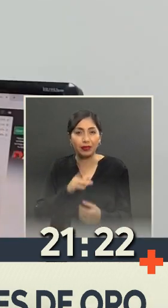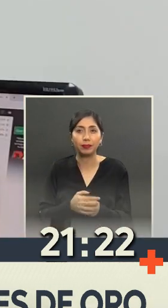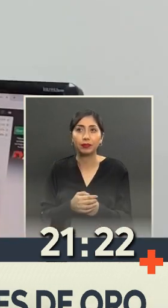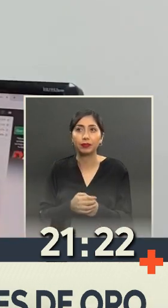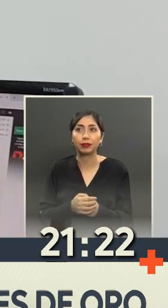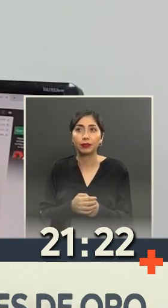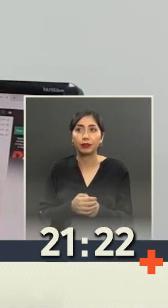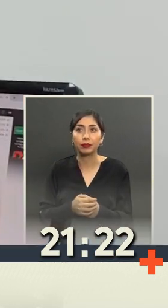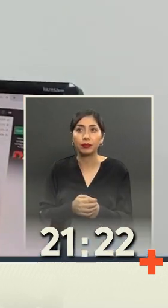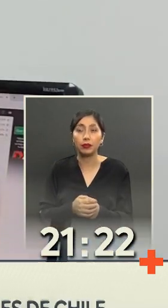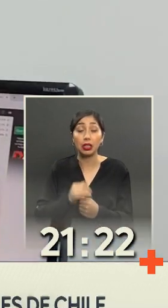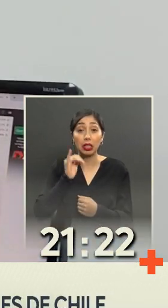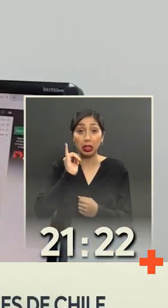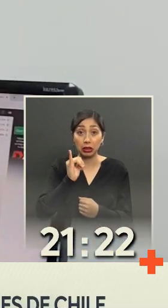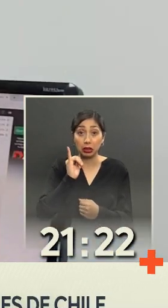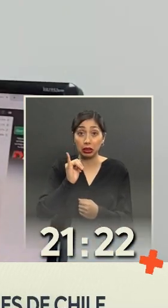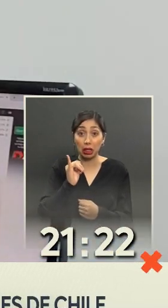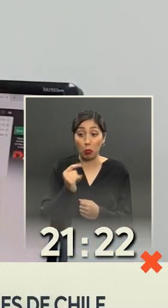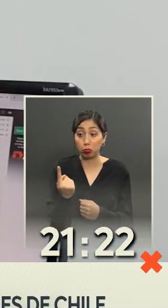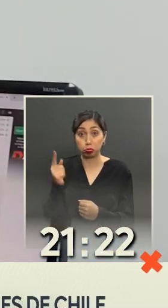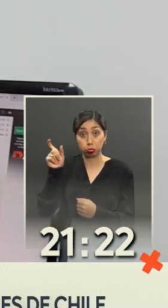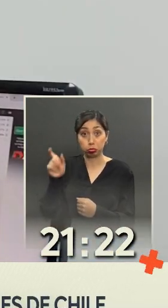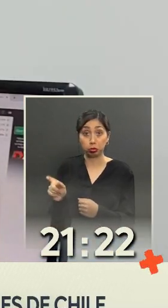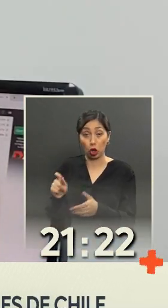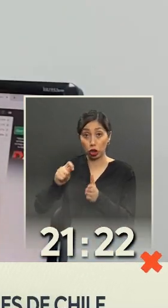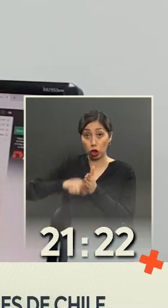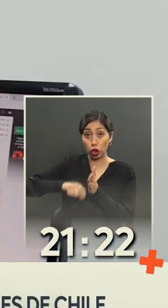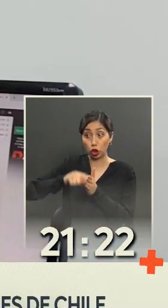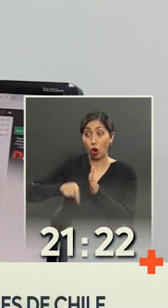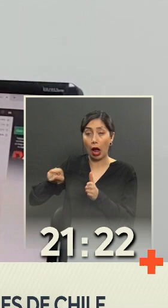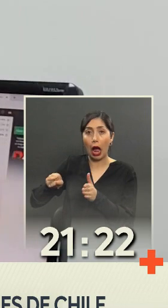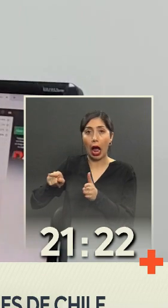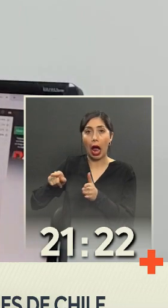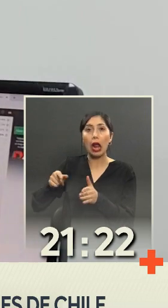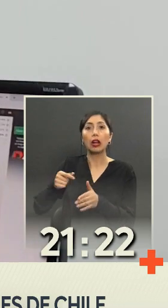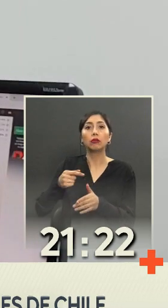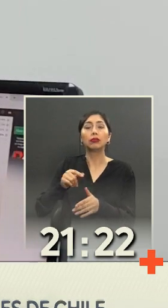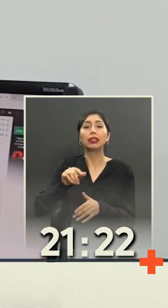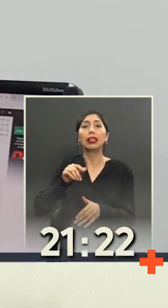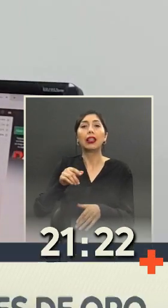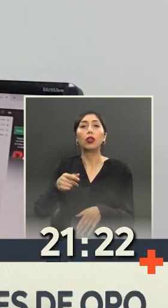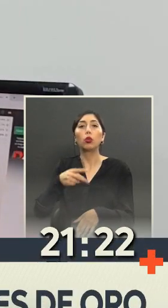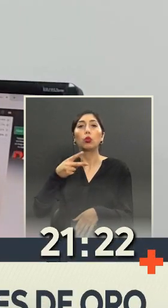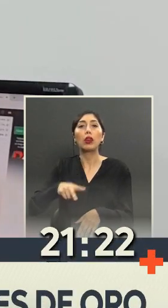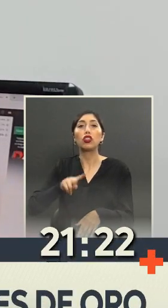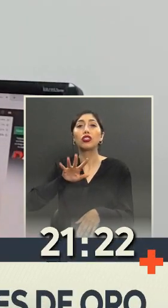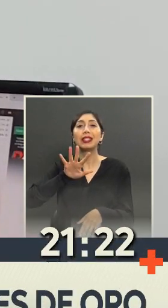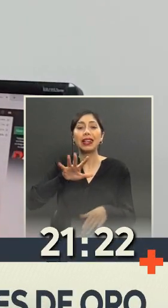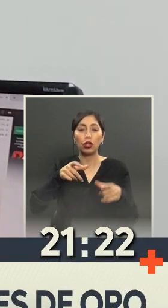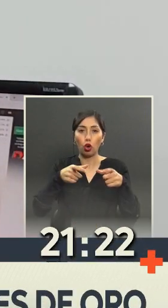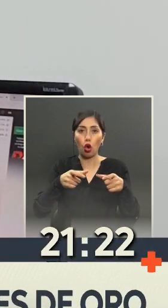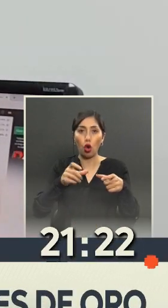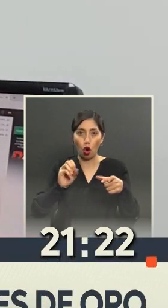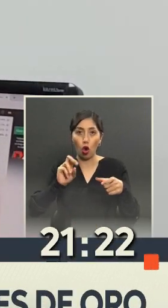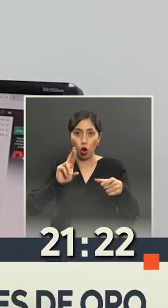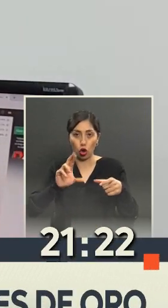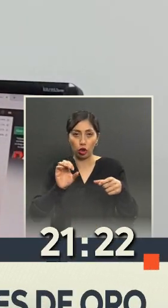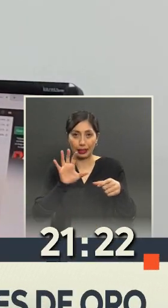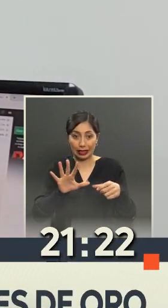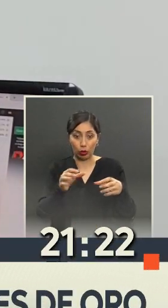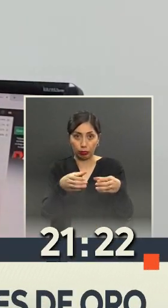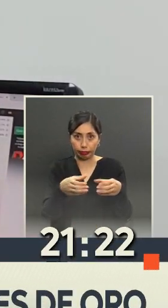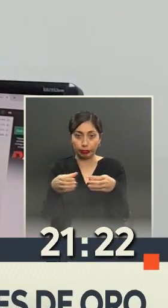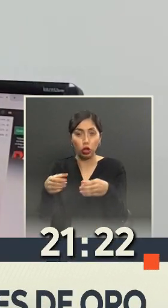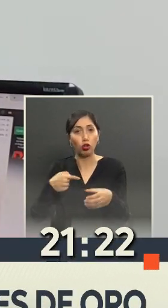uno de nuestros asociados se adjudicó los cinco lotes que estaban en disputa yo pude participar también del evento fue muy